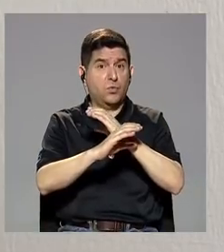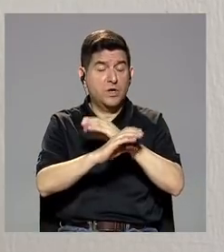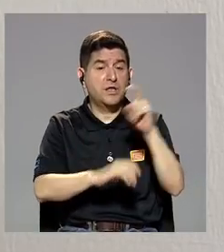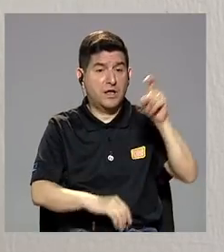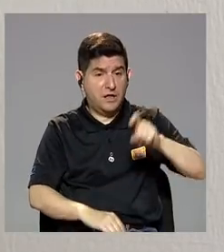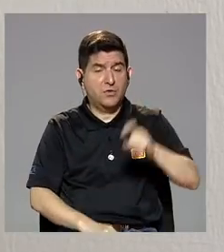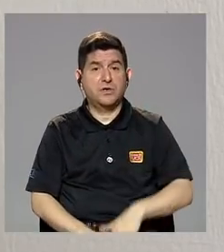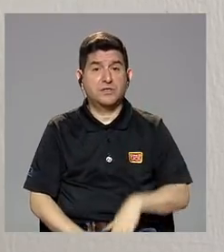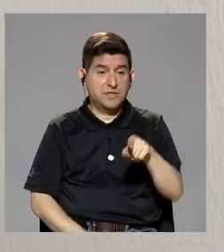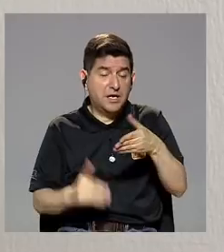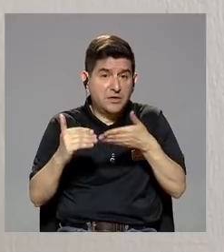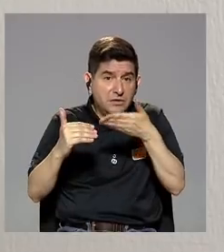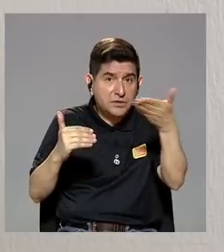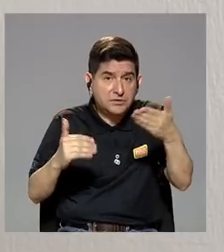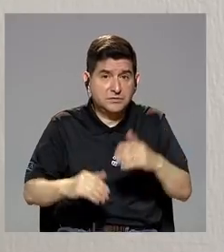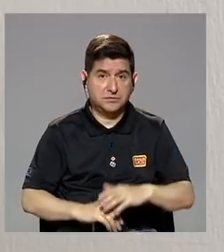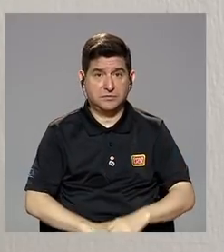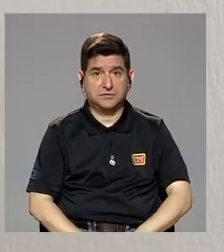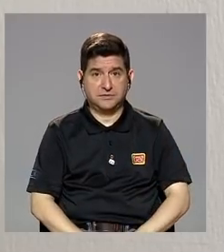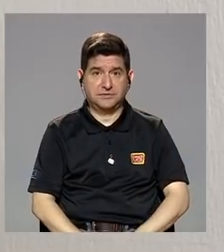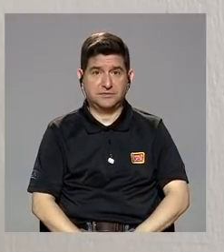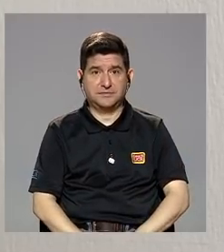ese aspecto